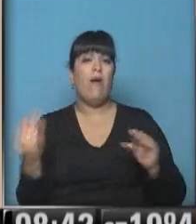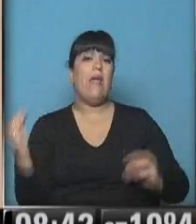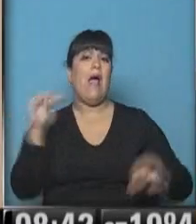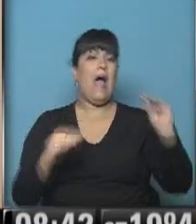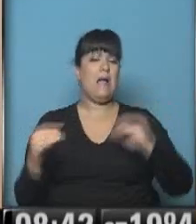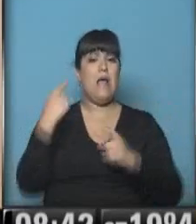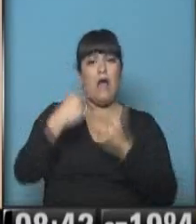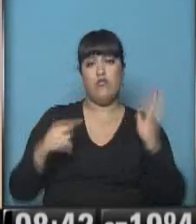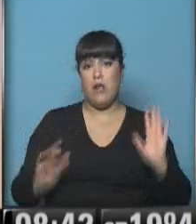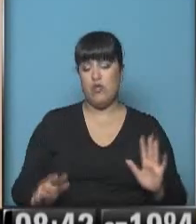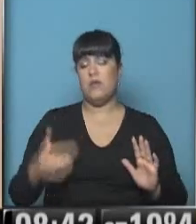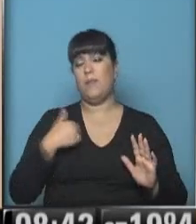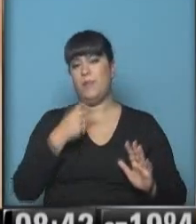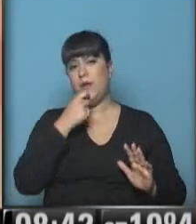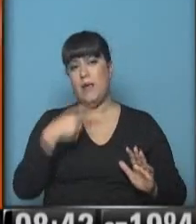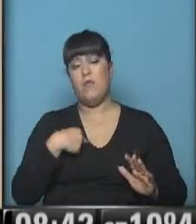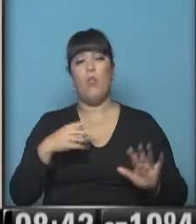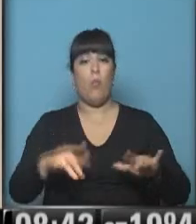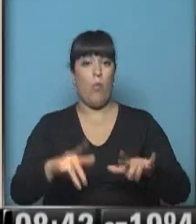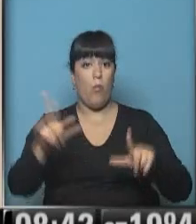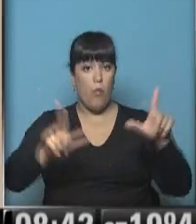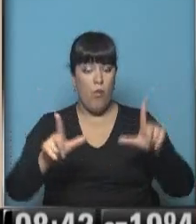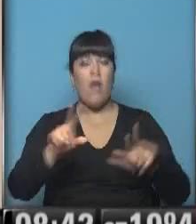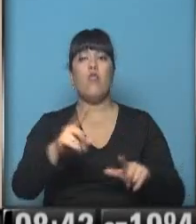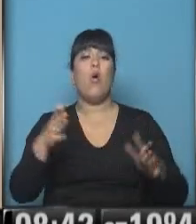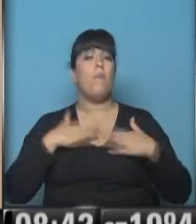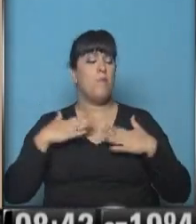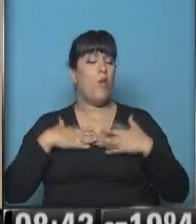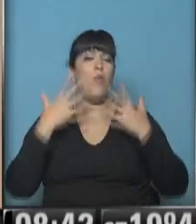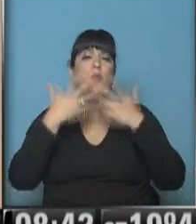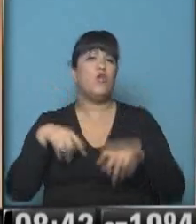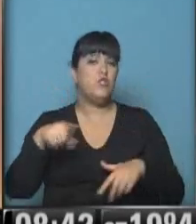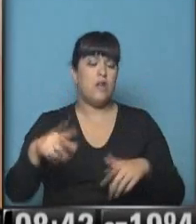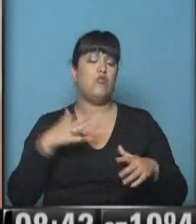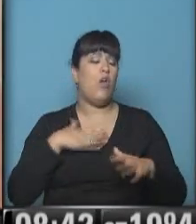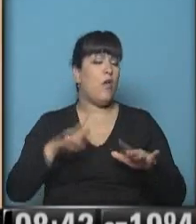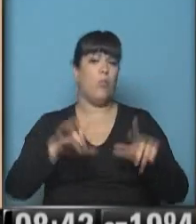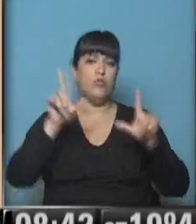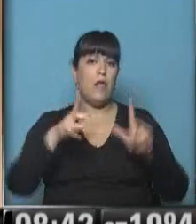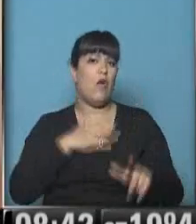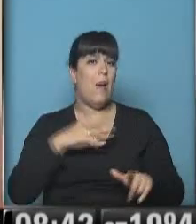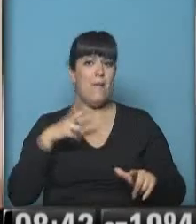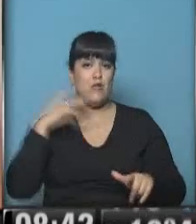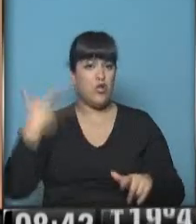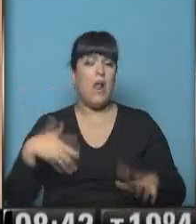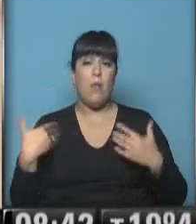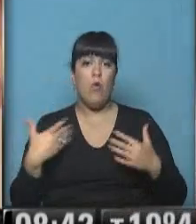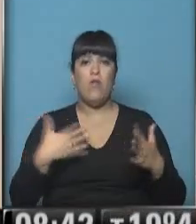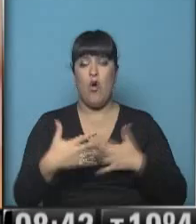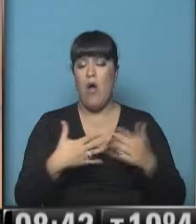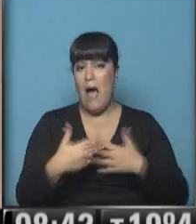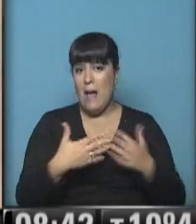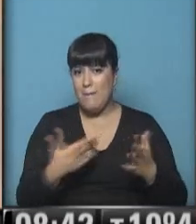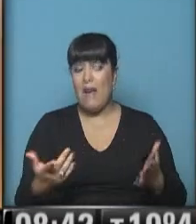tipos de computador sea yo pude usar la raf barry para lanzar mi propio proyecto de computadora personal y que lo pueda armar este es lo bueno de hardware libre